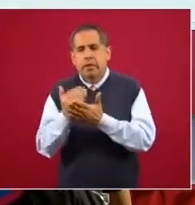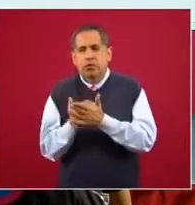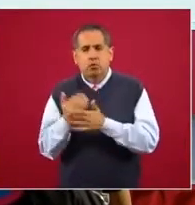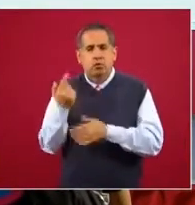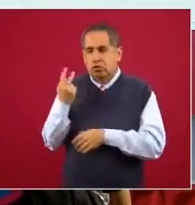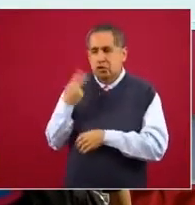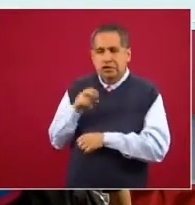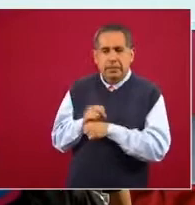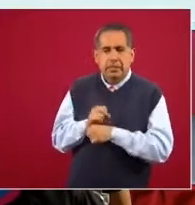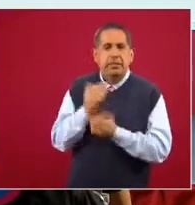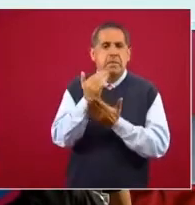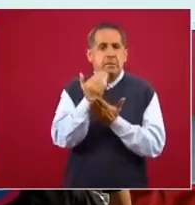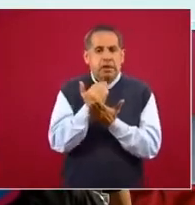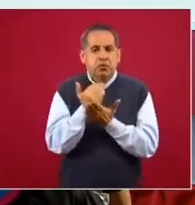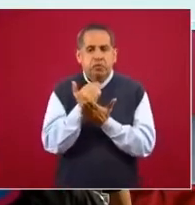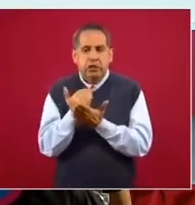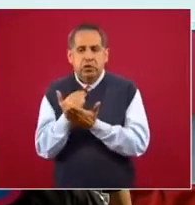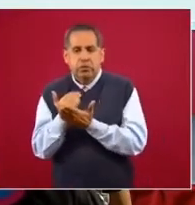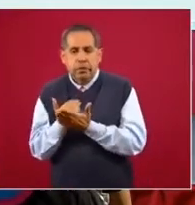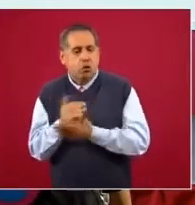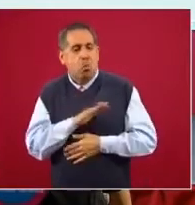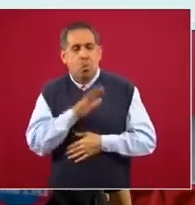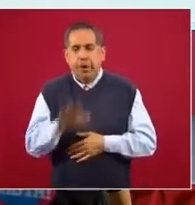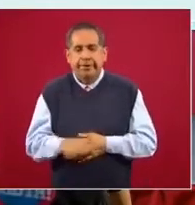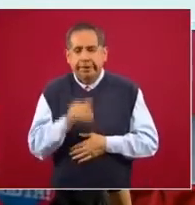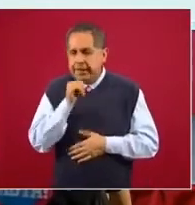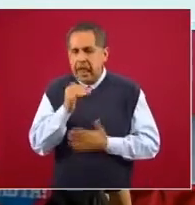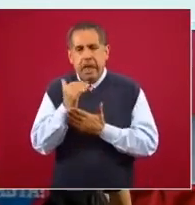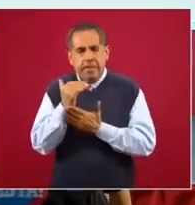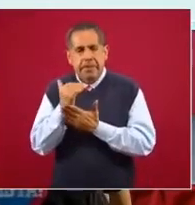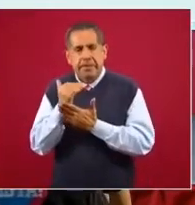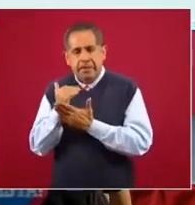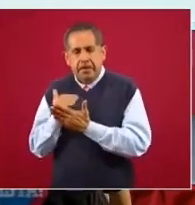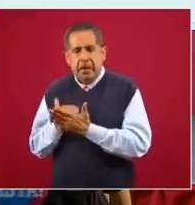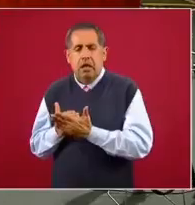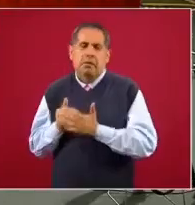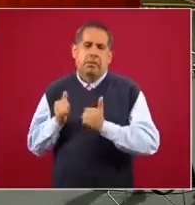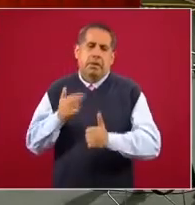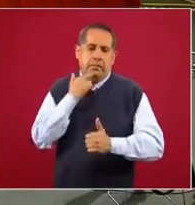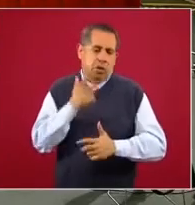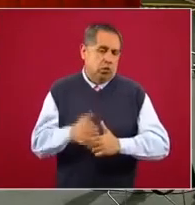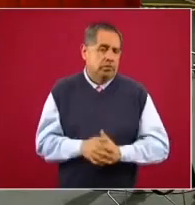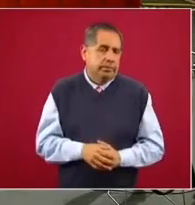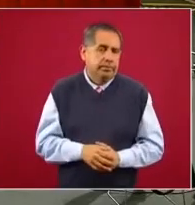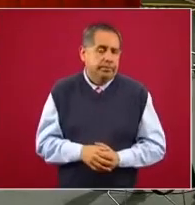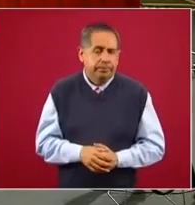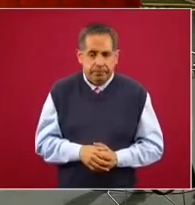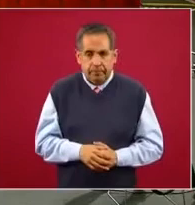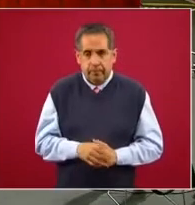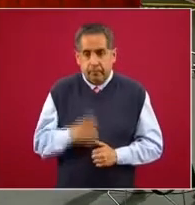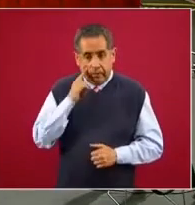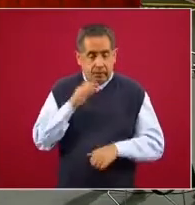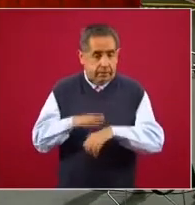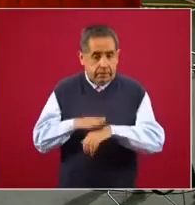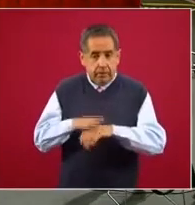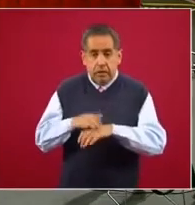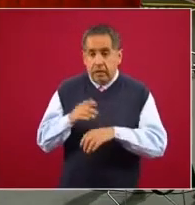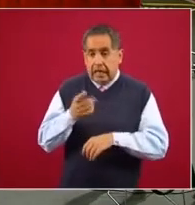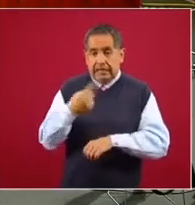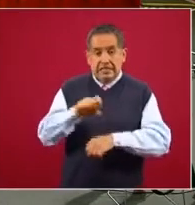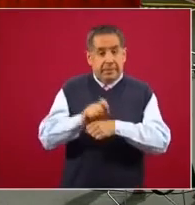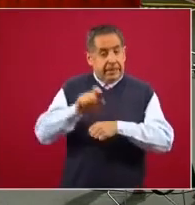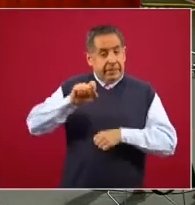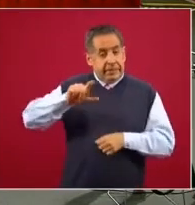semanas se ve un descenso con un menos 56% para las primeras 2. Veamos que es la caída que hubo en la